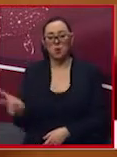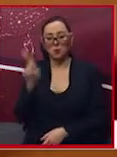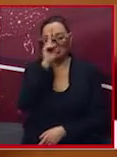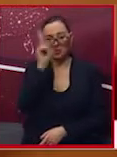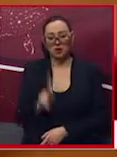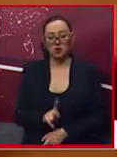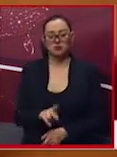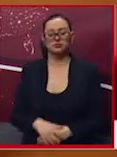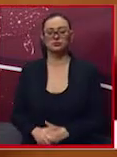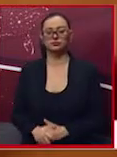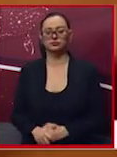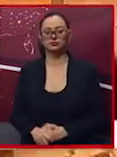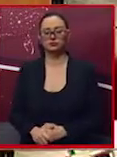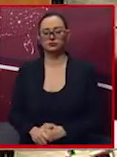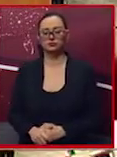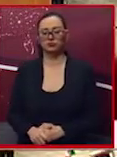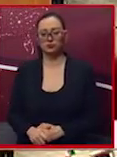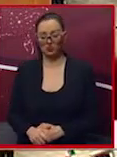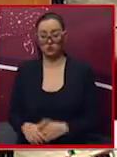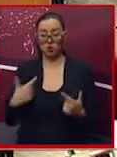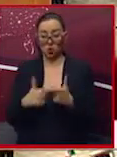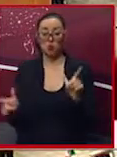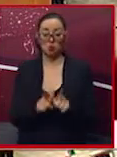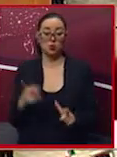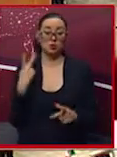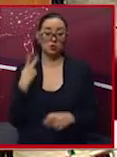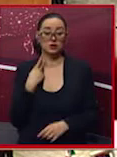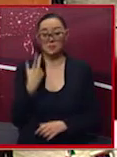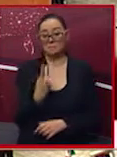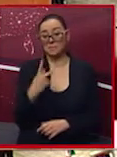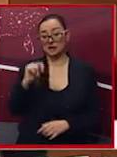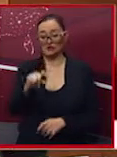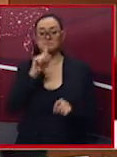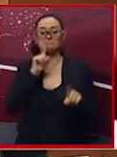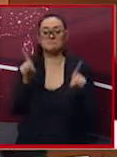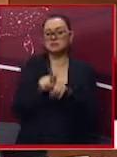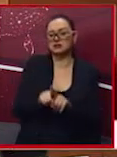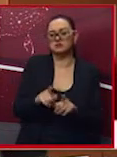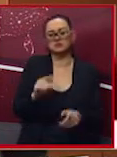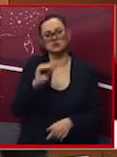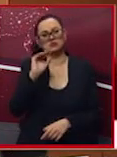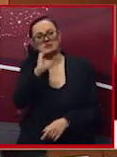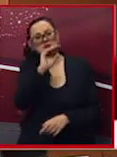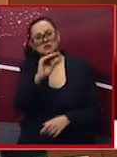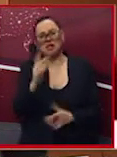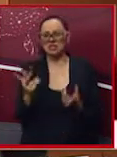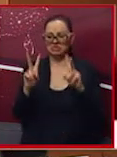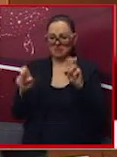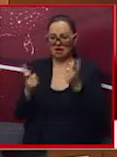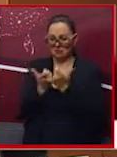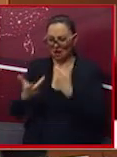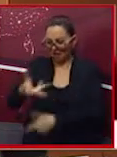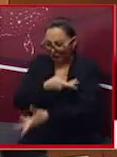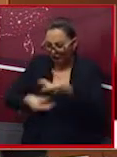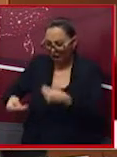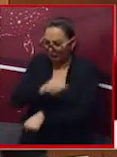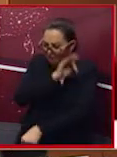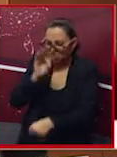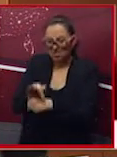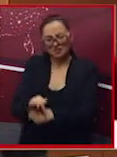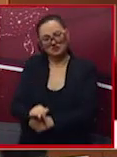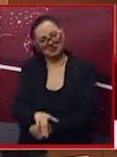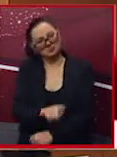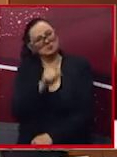extrema. El Partido del Trabajo cuestionó la defensa que hace el gobierno federal al modelo económico que, a consideración